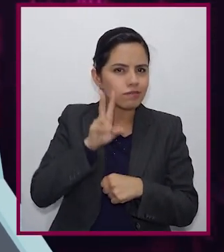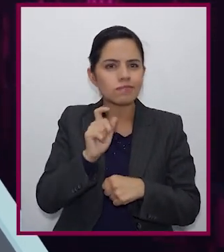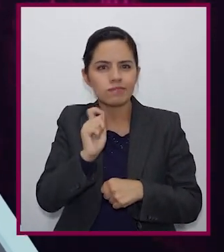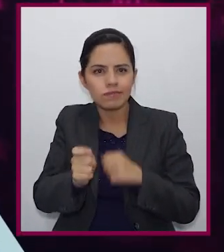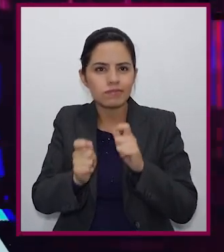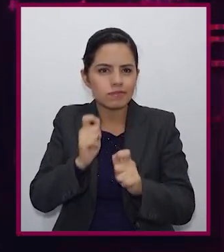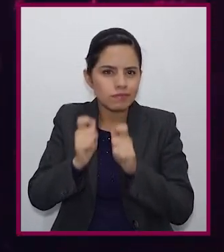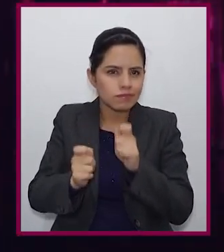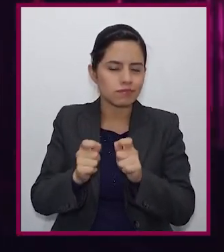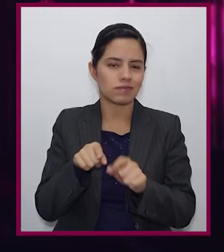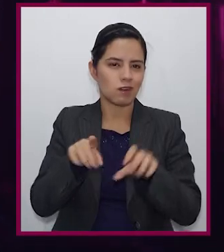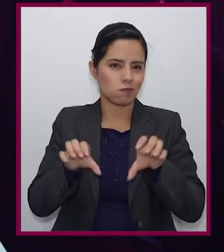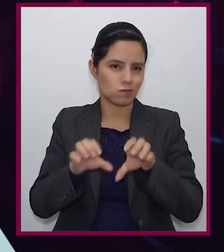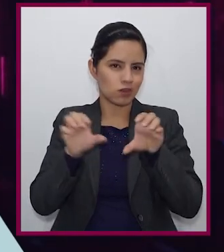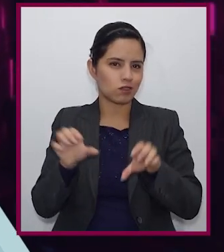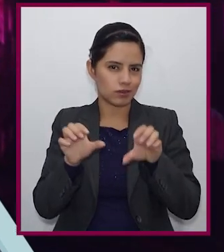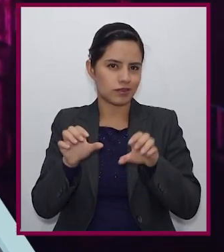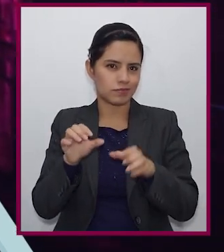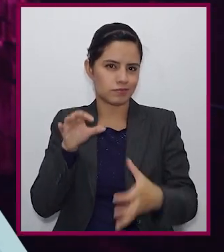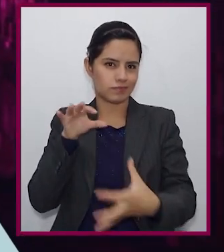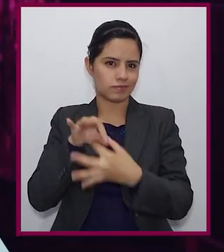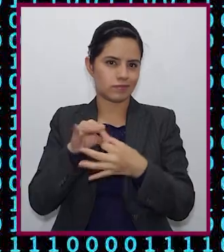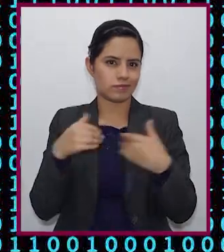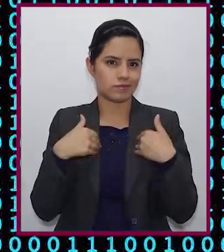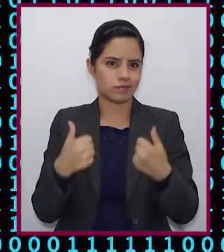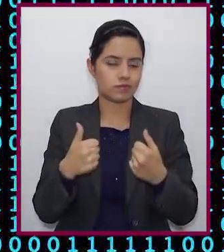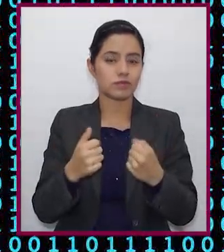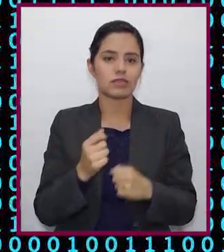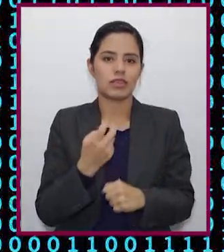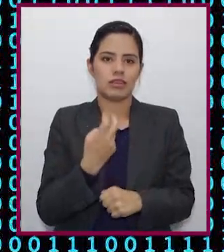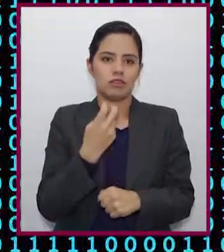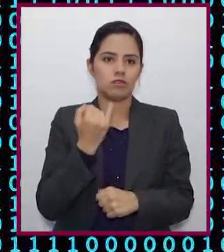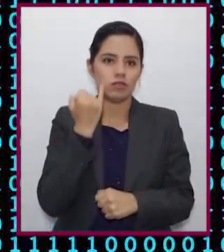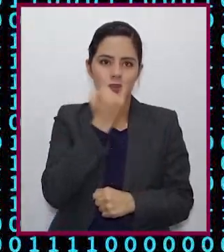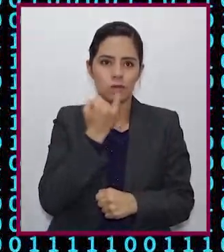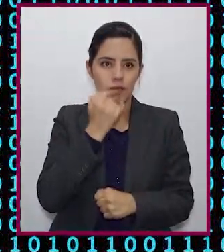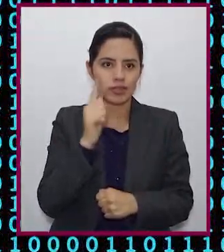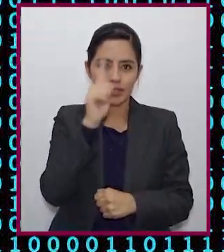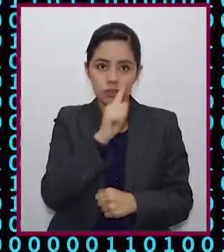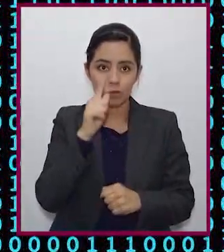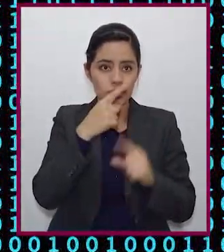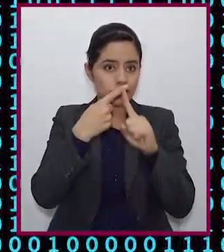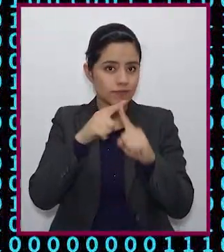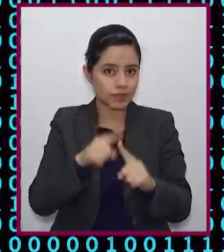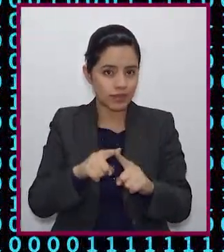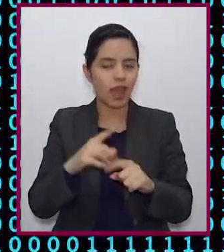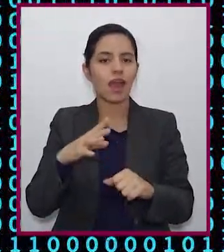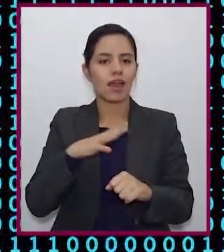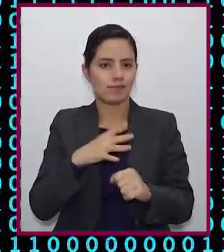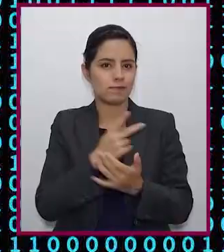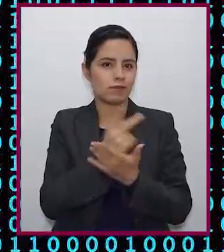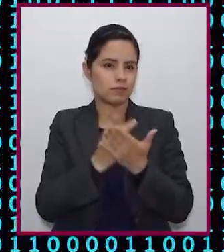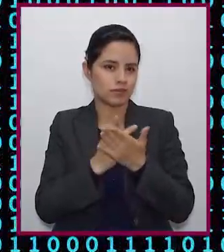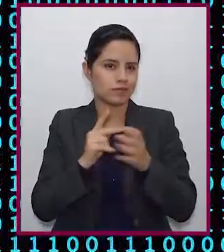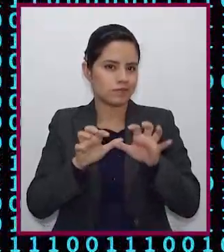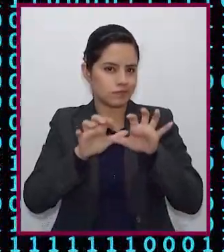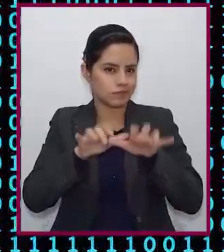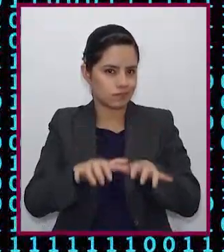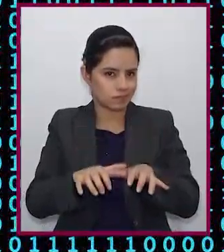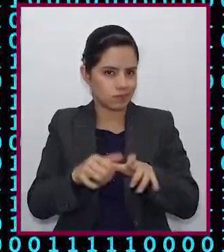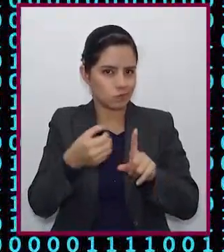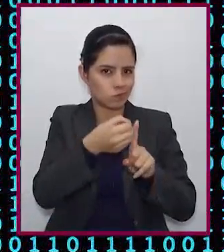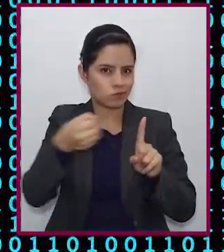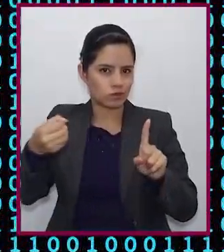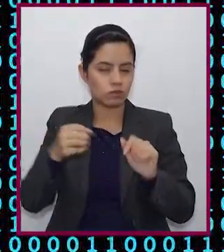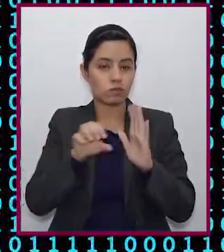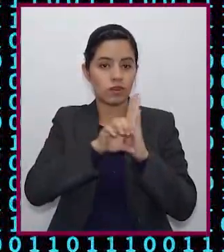una computadora. Y igual, como en todas las lenguas o lenguajes, hay diversos lenguajes de programación. Pues tienen los